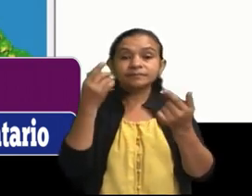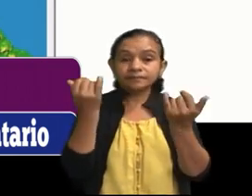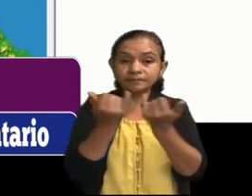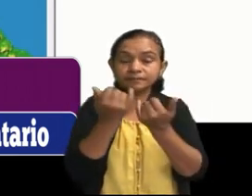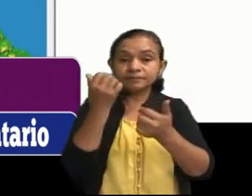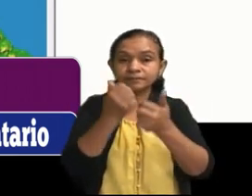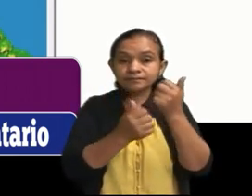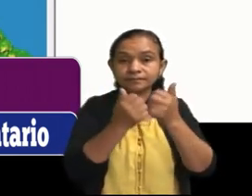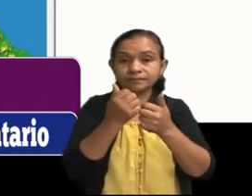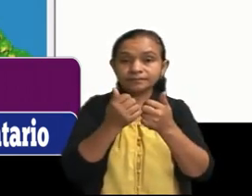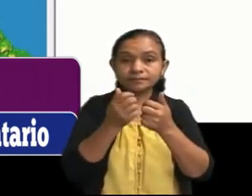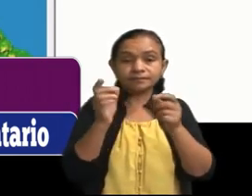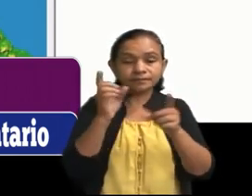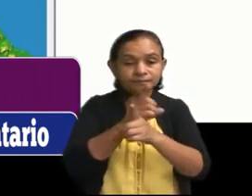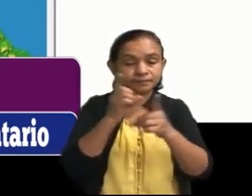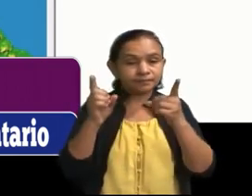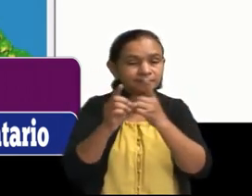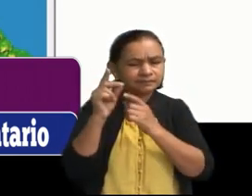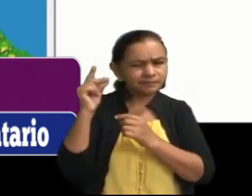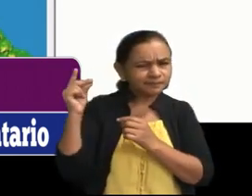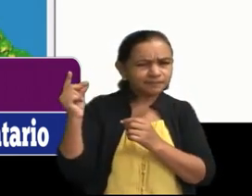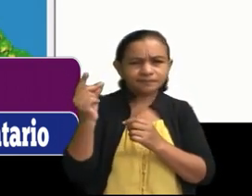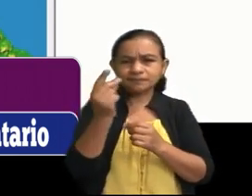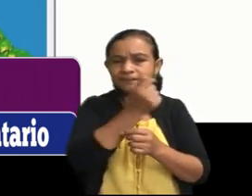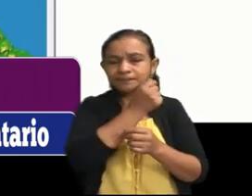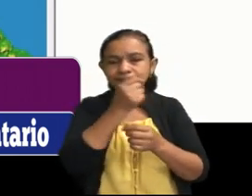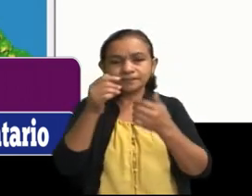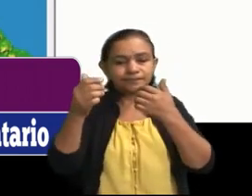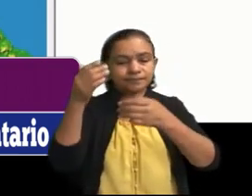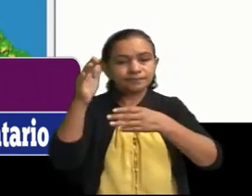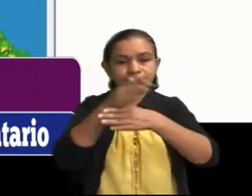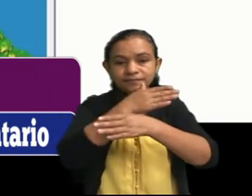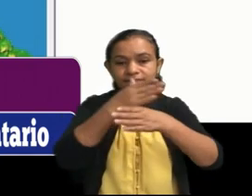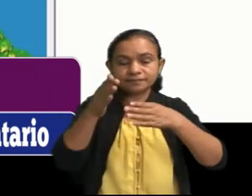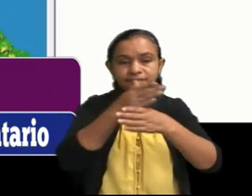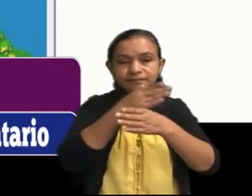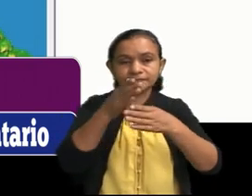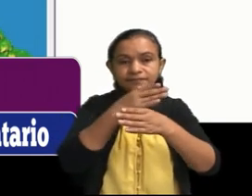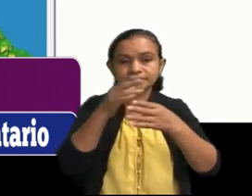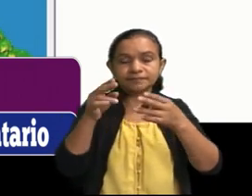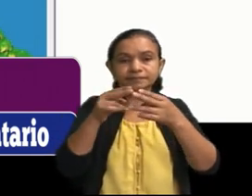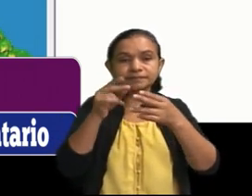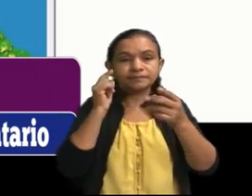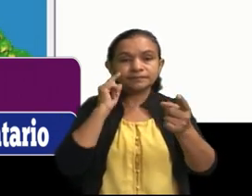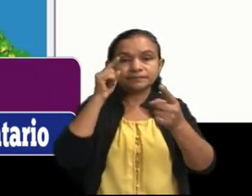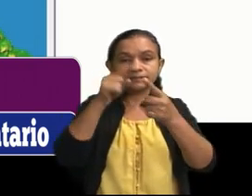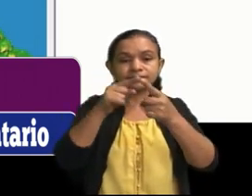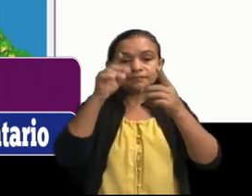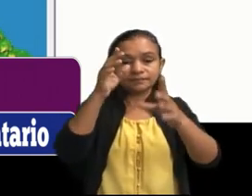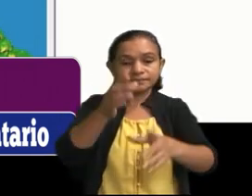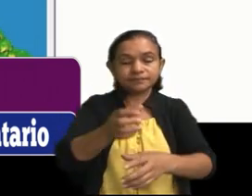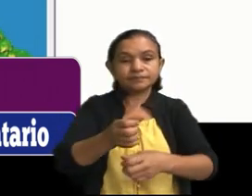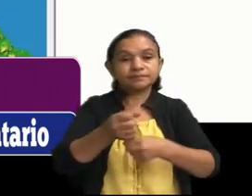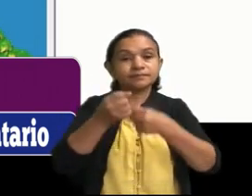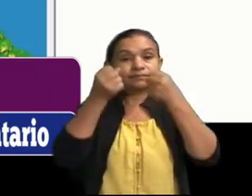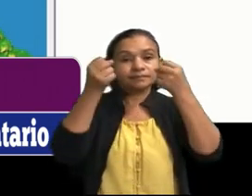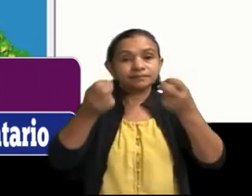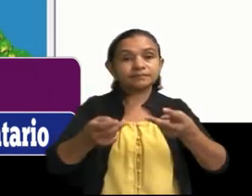magnitud, debemos actuar en distintas direcciones, pero con un mismo objetivo, ¿verdad? Con un mismo